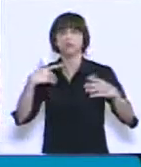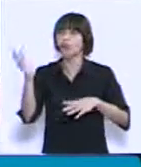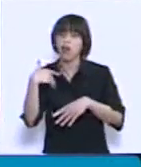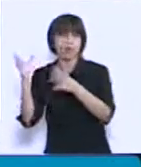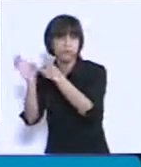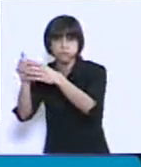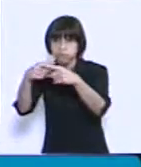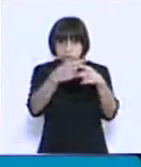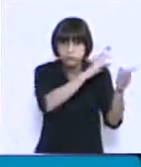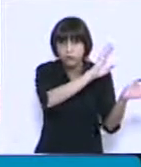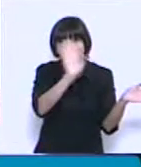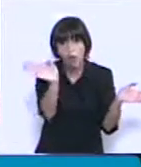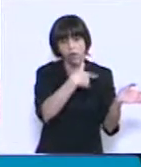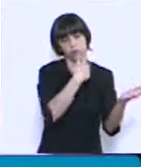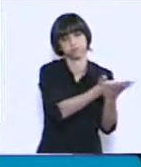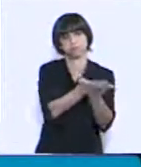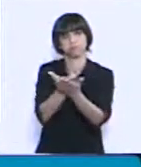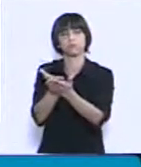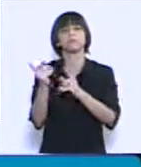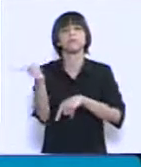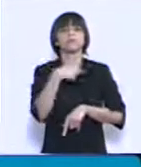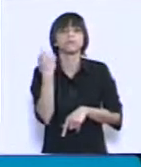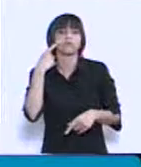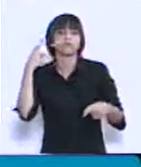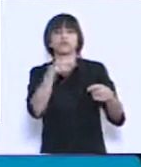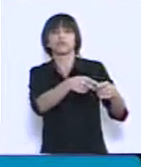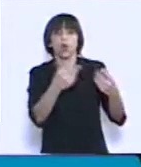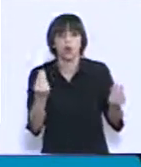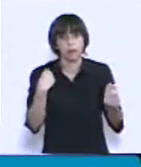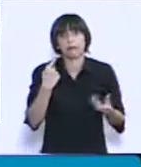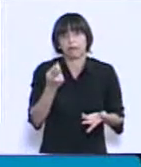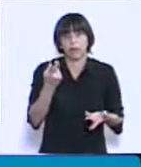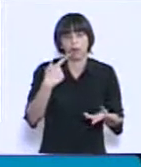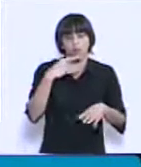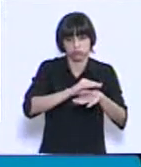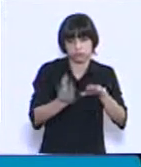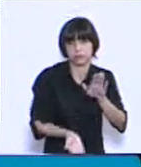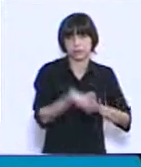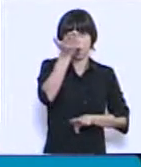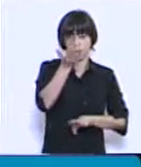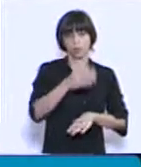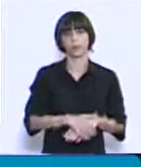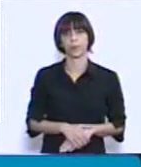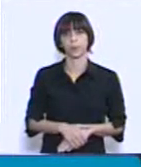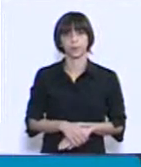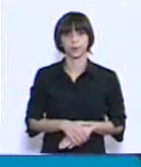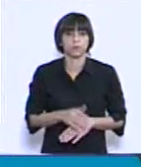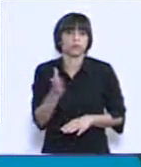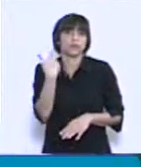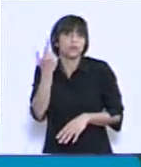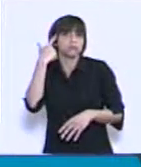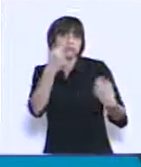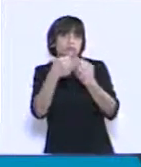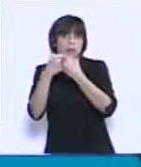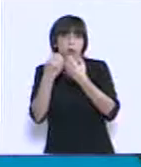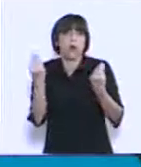bloques, lo que buscaban era darle previsibilidad al aumento de la asignación universal en cuanto a su